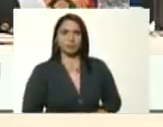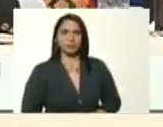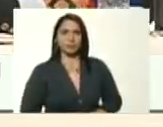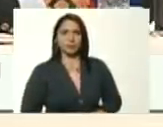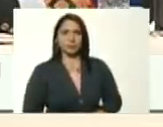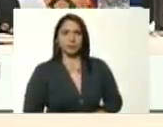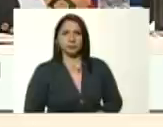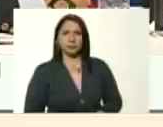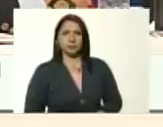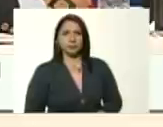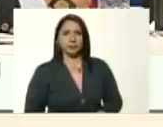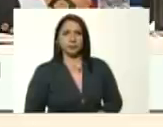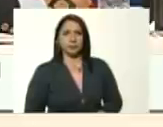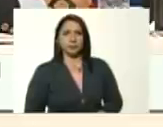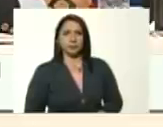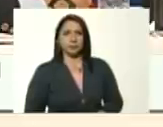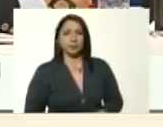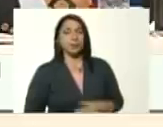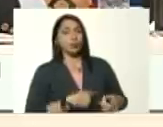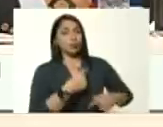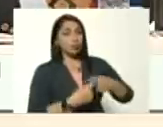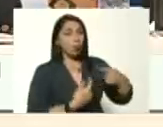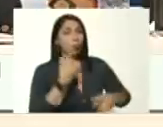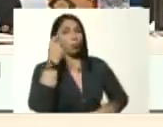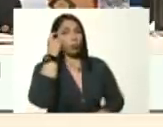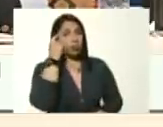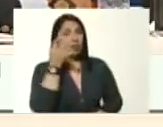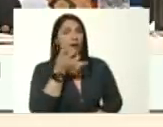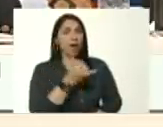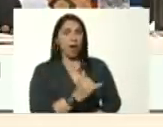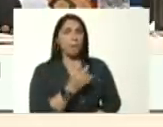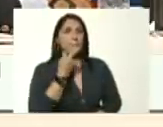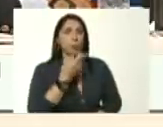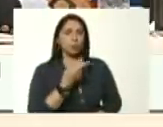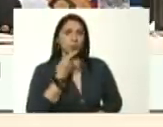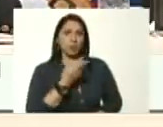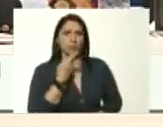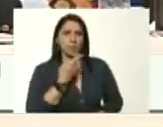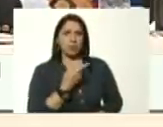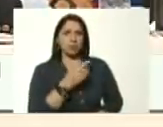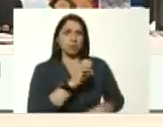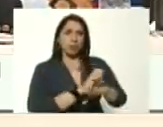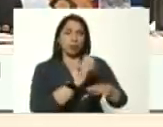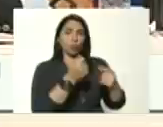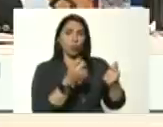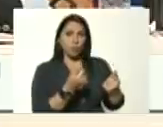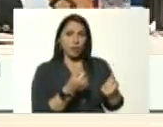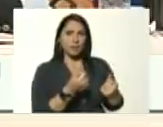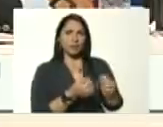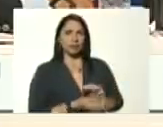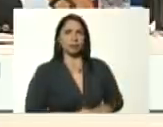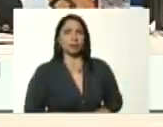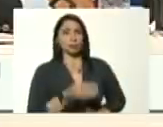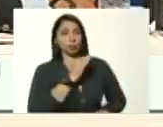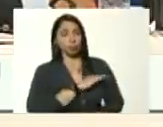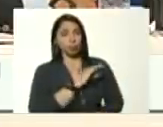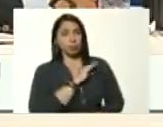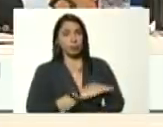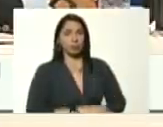y todos los días operan políticamente económicamente socialmente